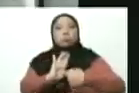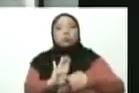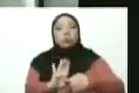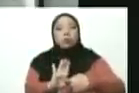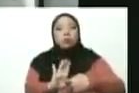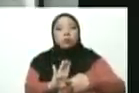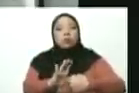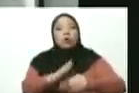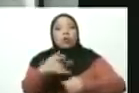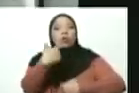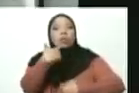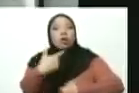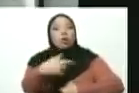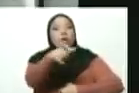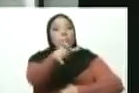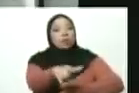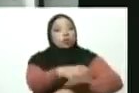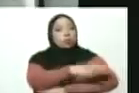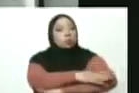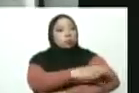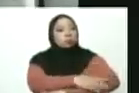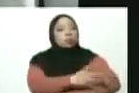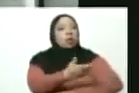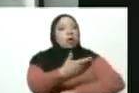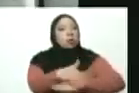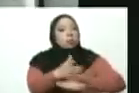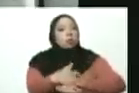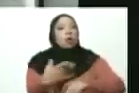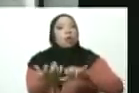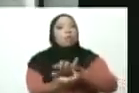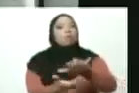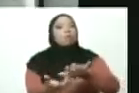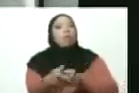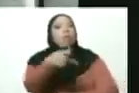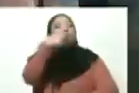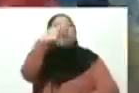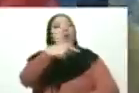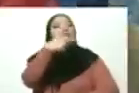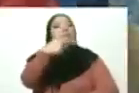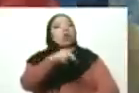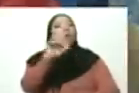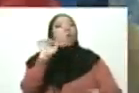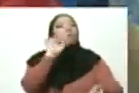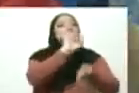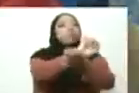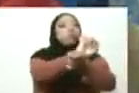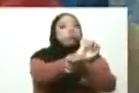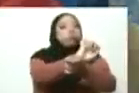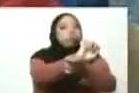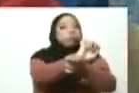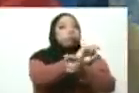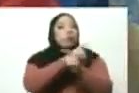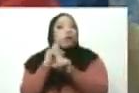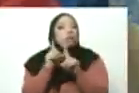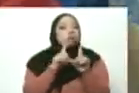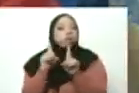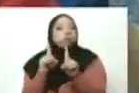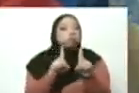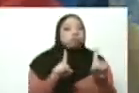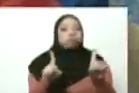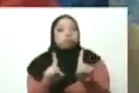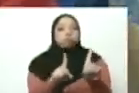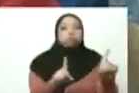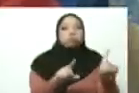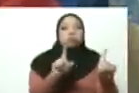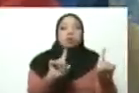actores políticos lo quisieron presentar como un presunto perseguido político particularmente el prófugo de la